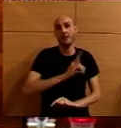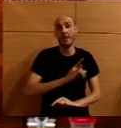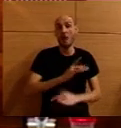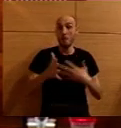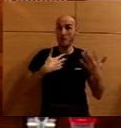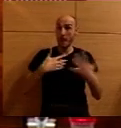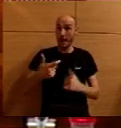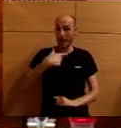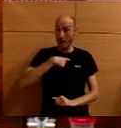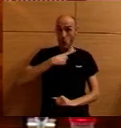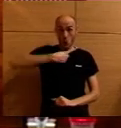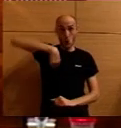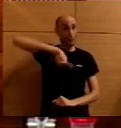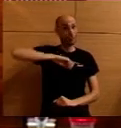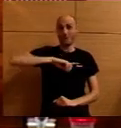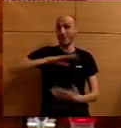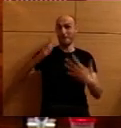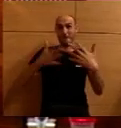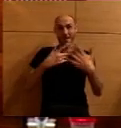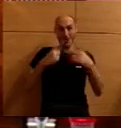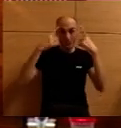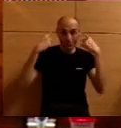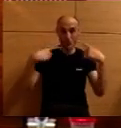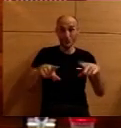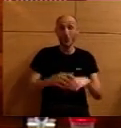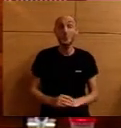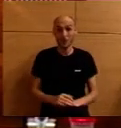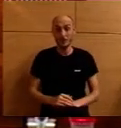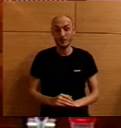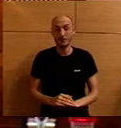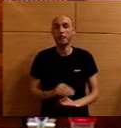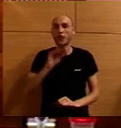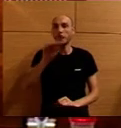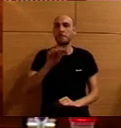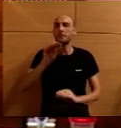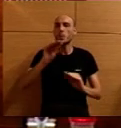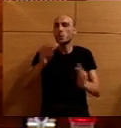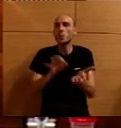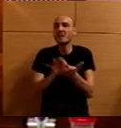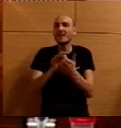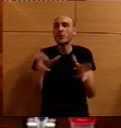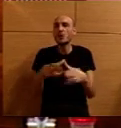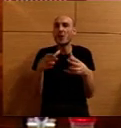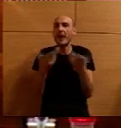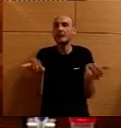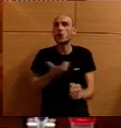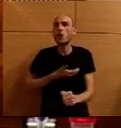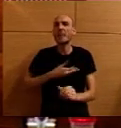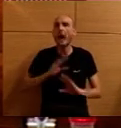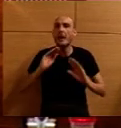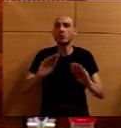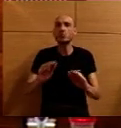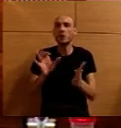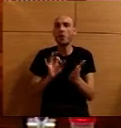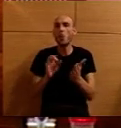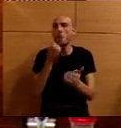Otra cosa también es, ustedes desde sus servicios sociales o usted como alcalde o los concejales de Bienestar Social no conocen en cada uno